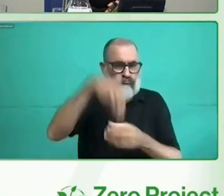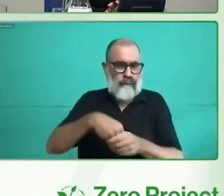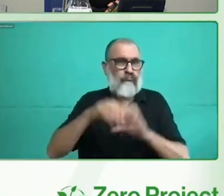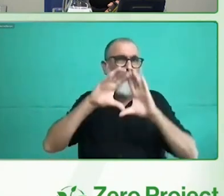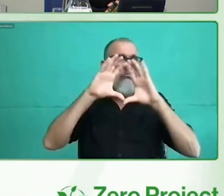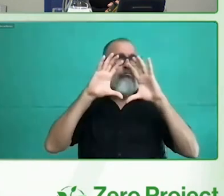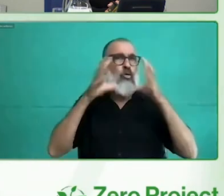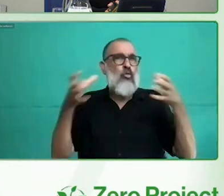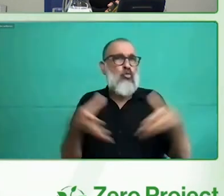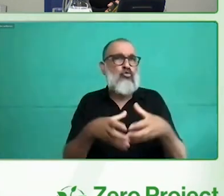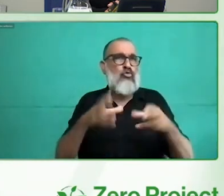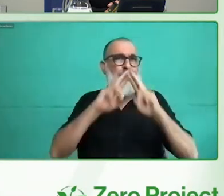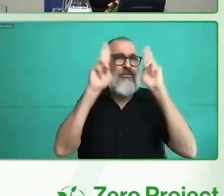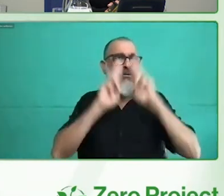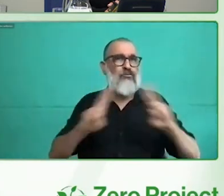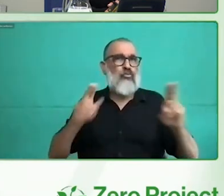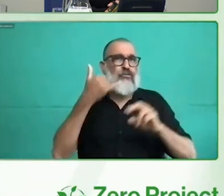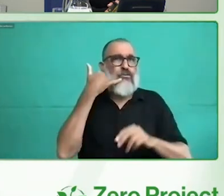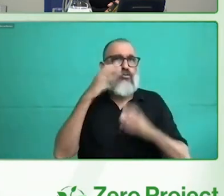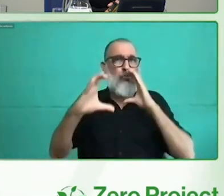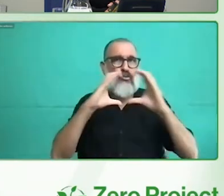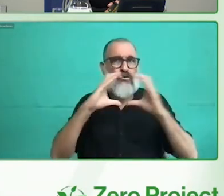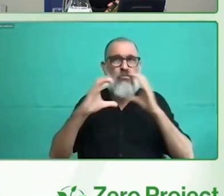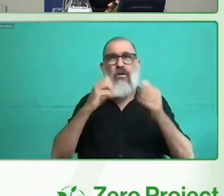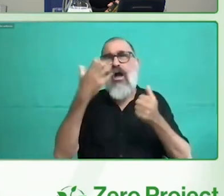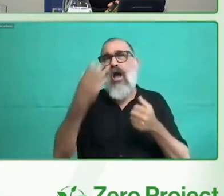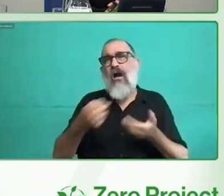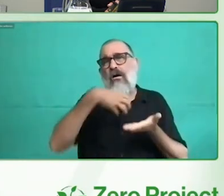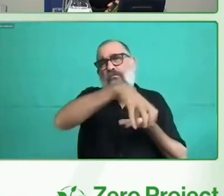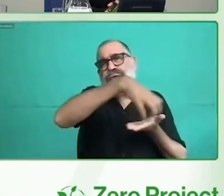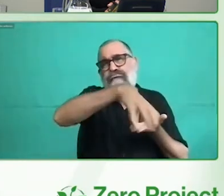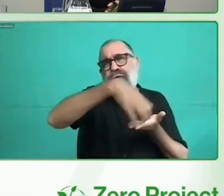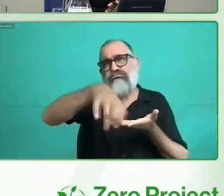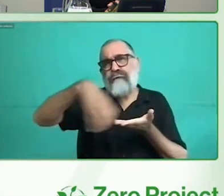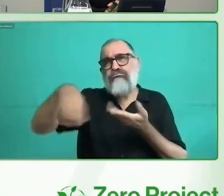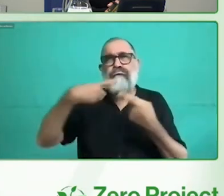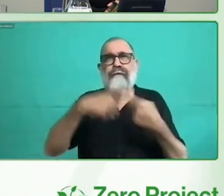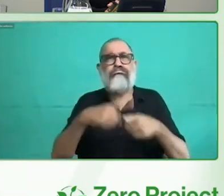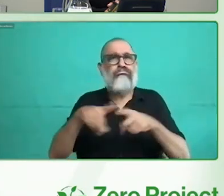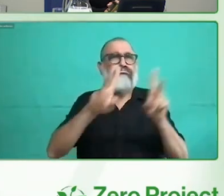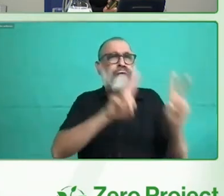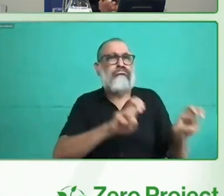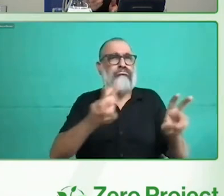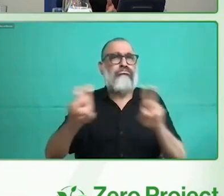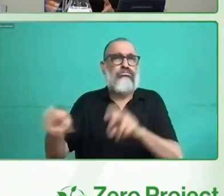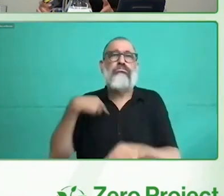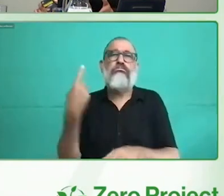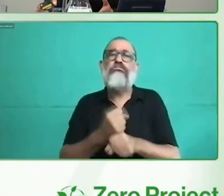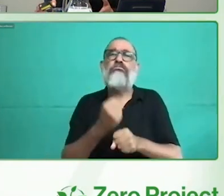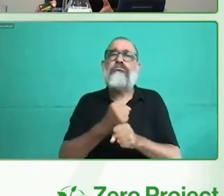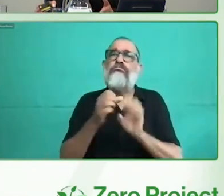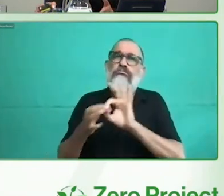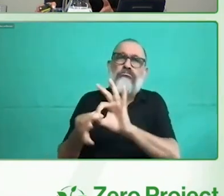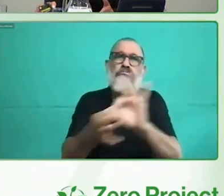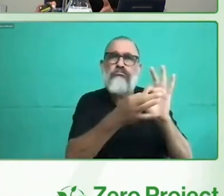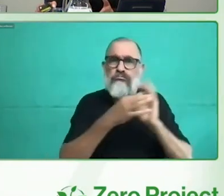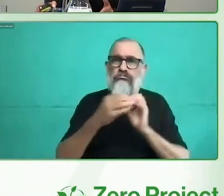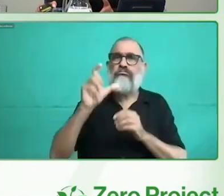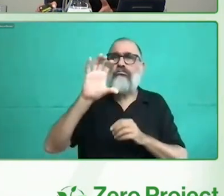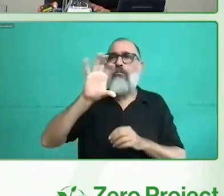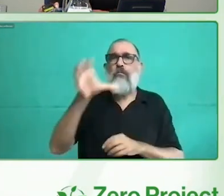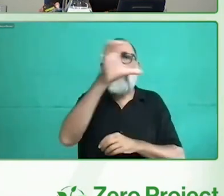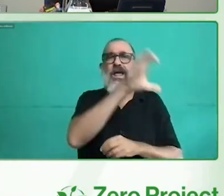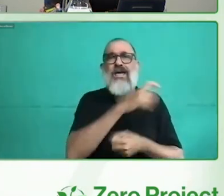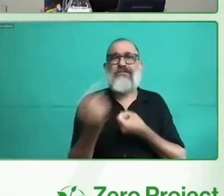podamos aportar por medio de recursos con los cuales contamos y desarrollamos desde la UIT. Pero más